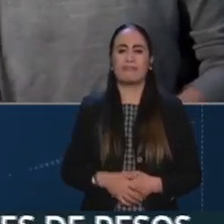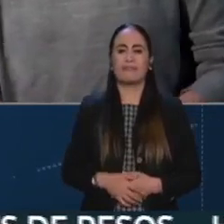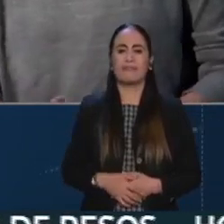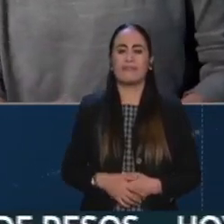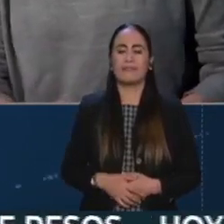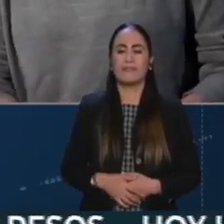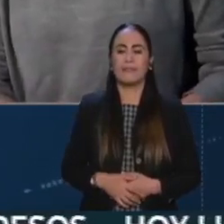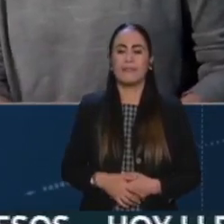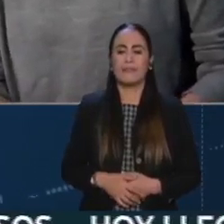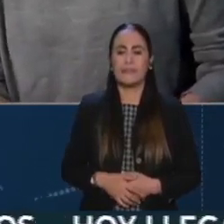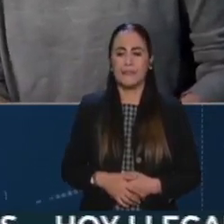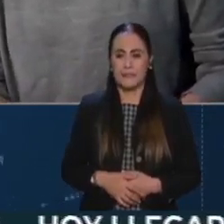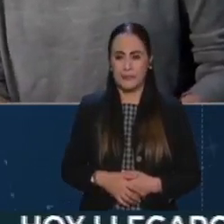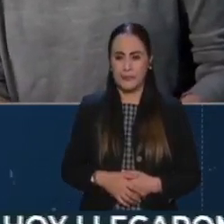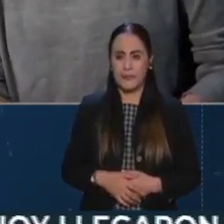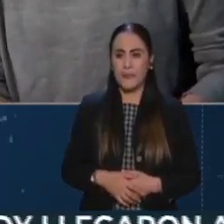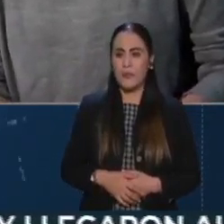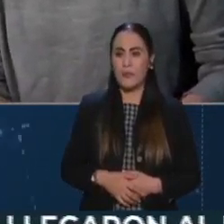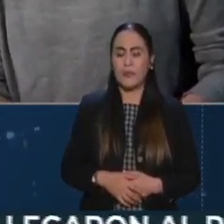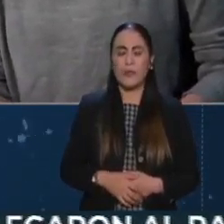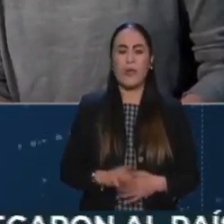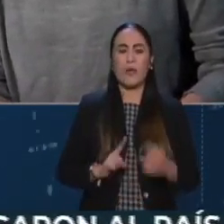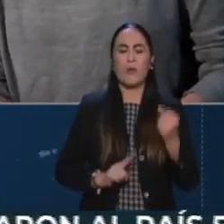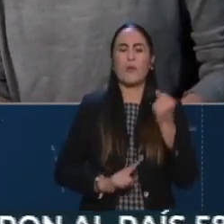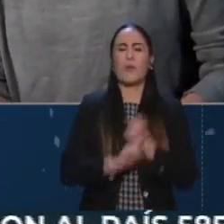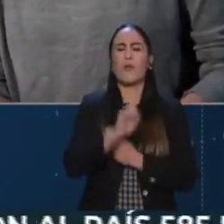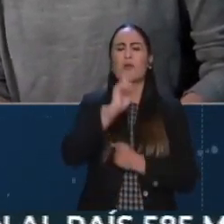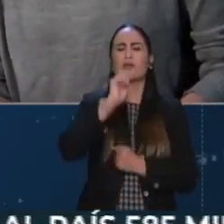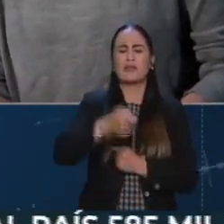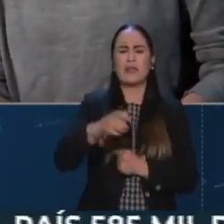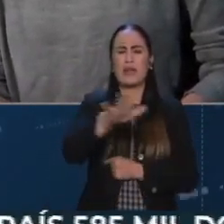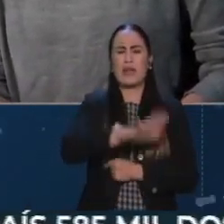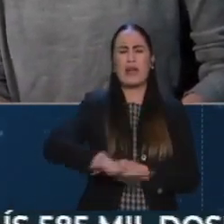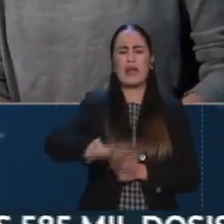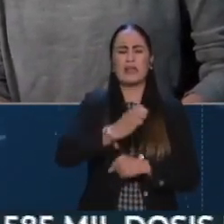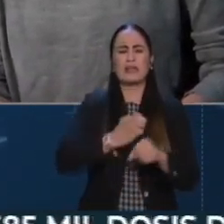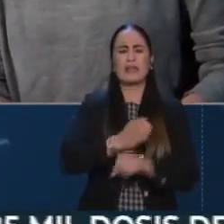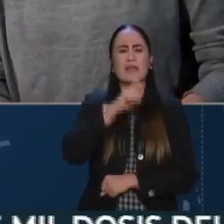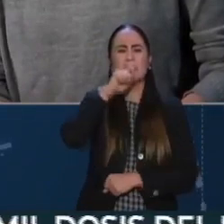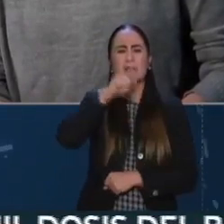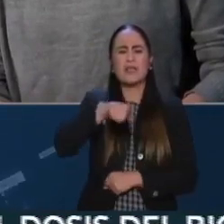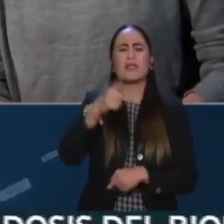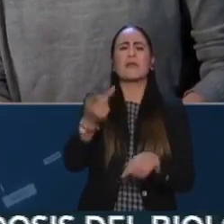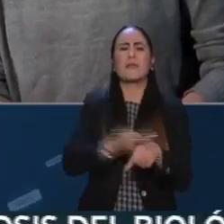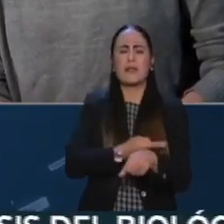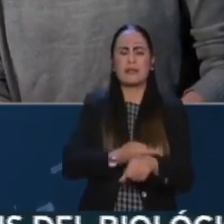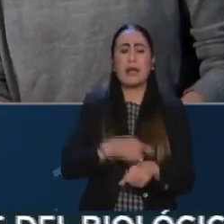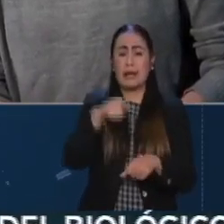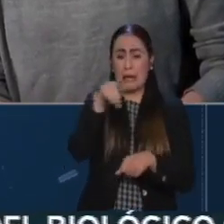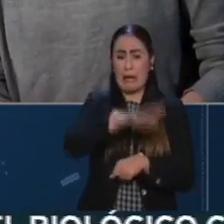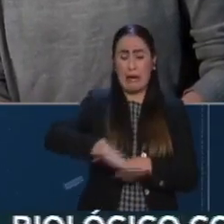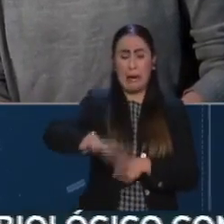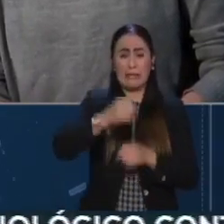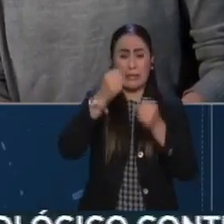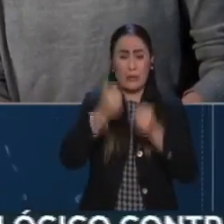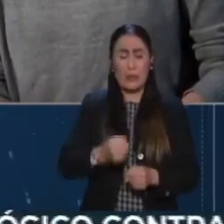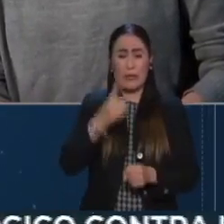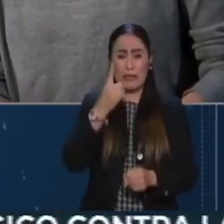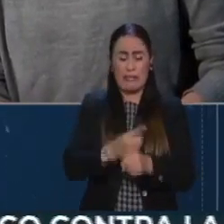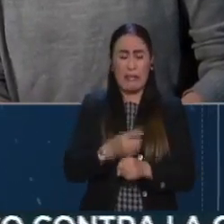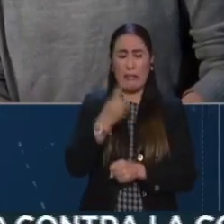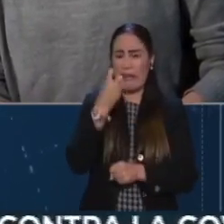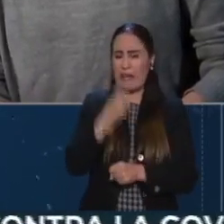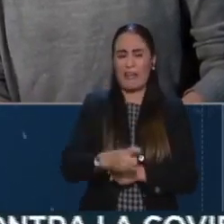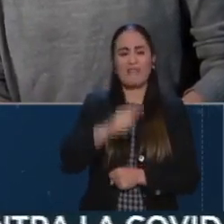Perfectamente. Miren, en realidad el problema que estamos viviendo en Jalisco es que en materia de seguridad Jalisco es un estado